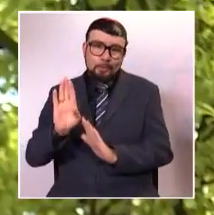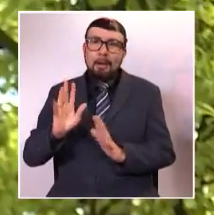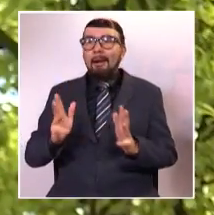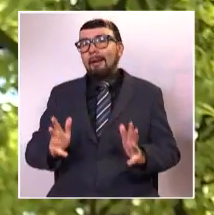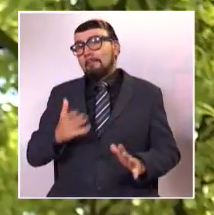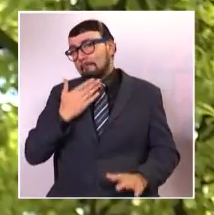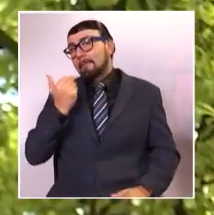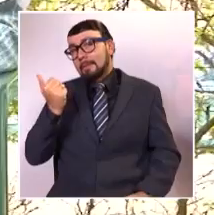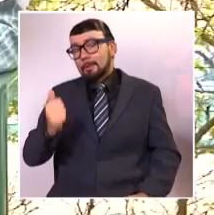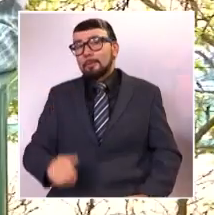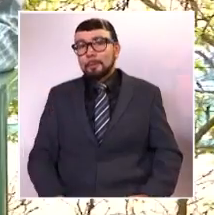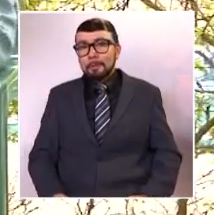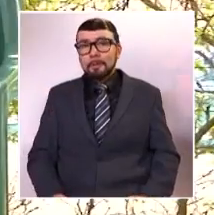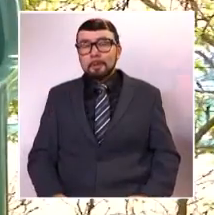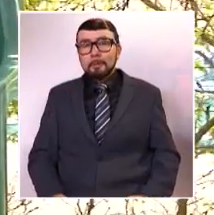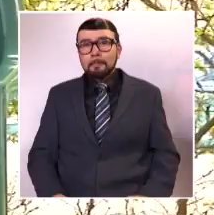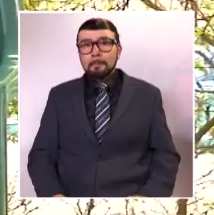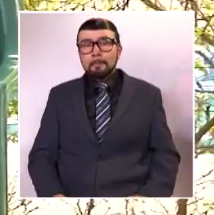solución.